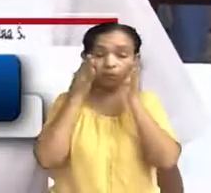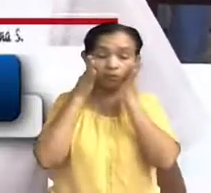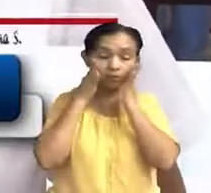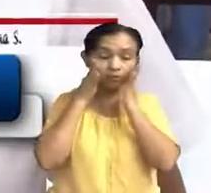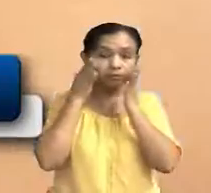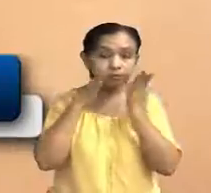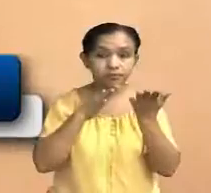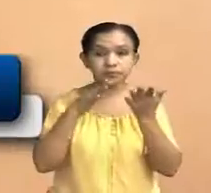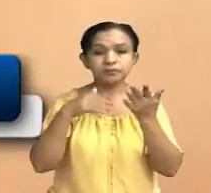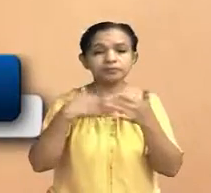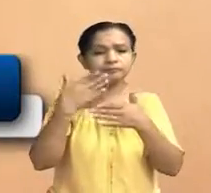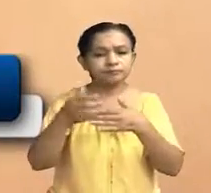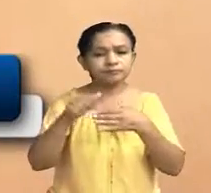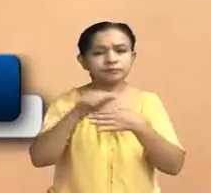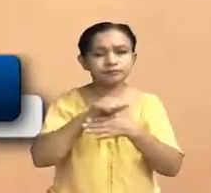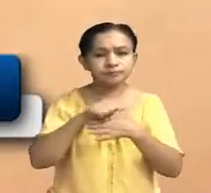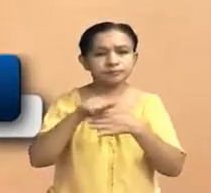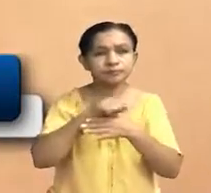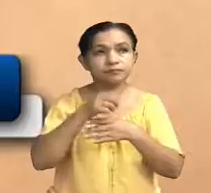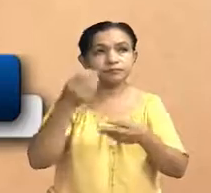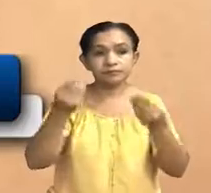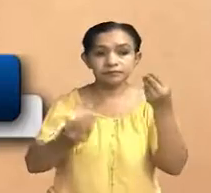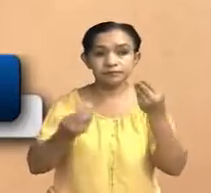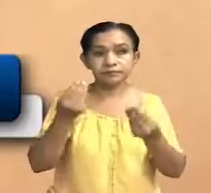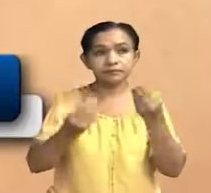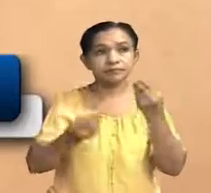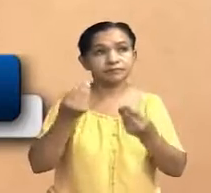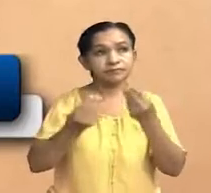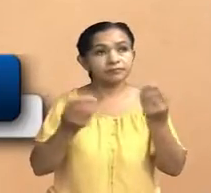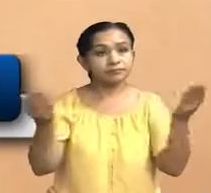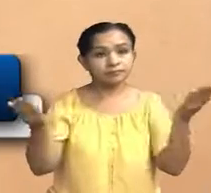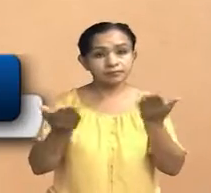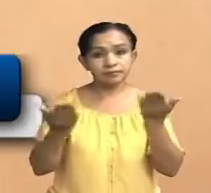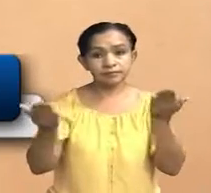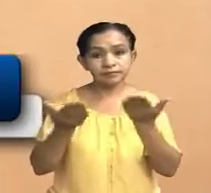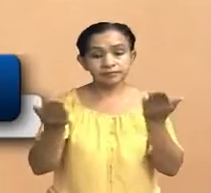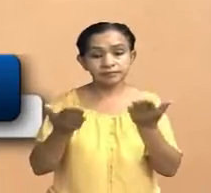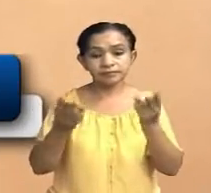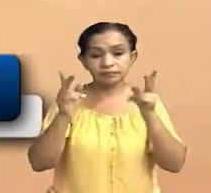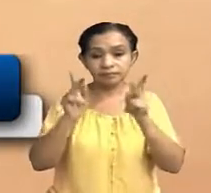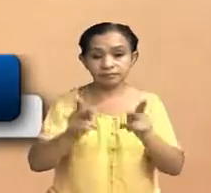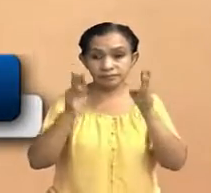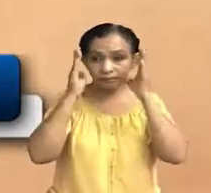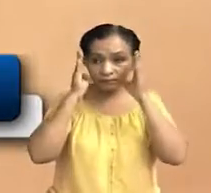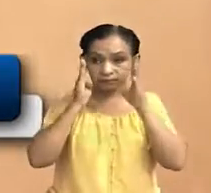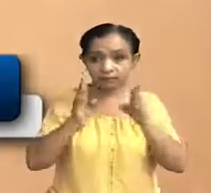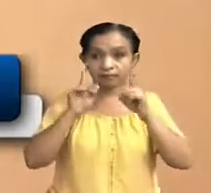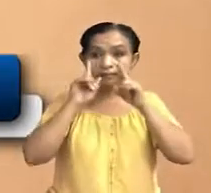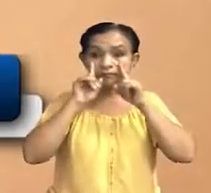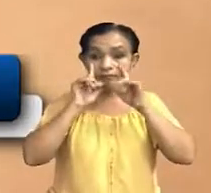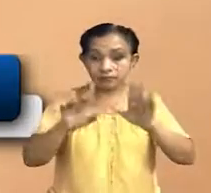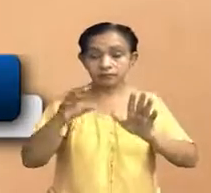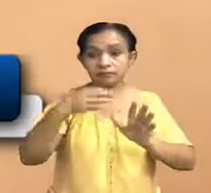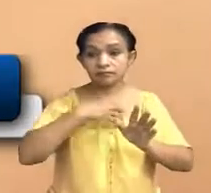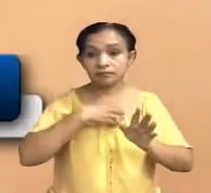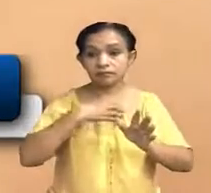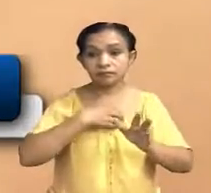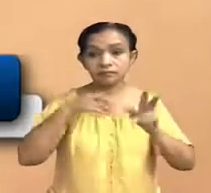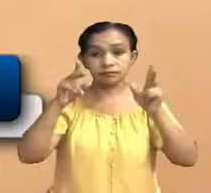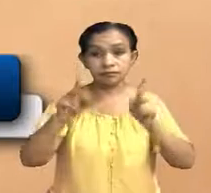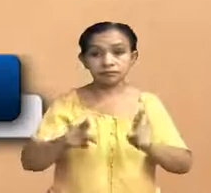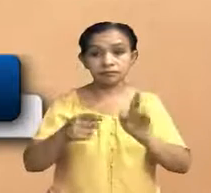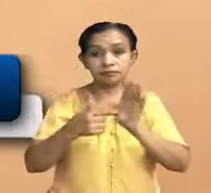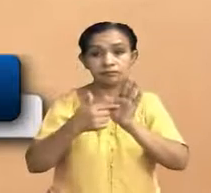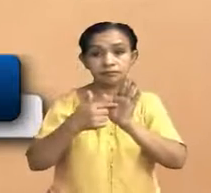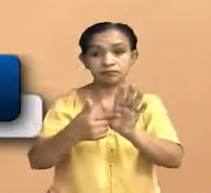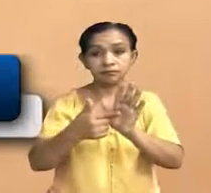el tiempo de rehabilitación va a depender de cómo se trata al paciente y los cuidados que él tiene. Sí. Por